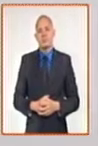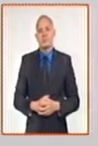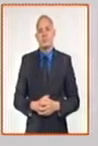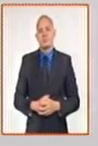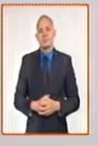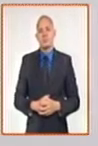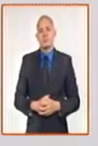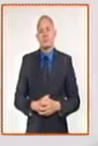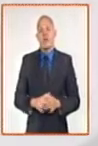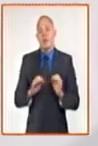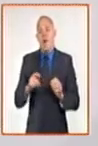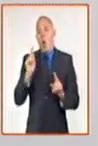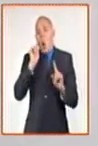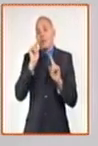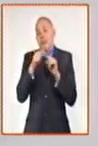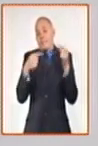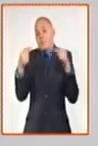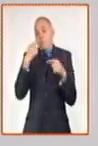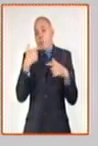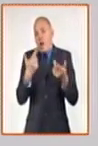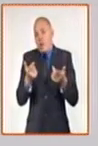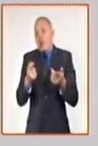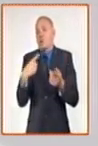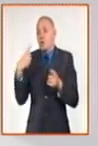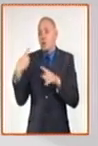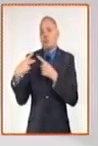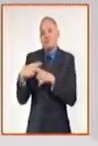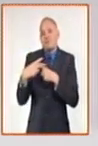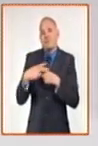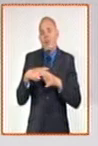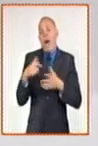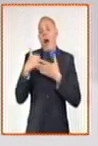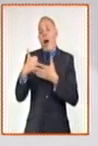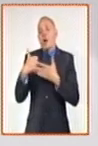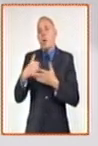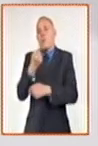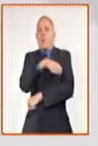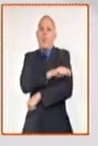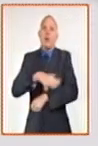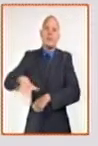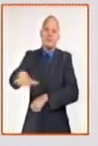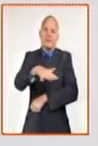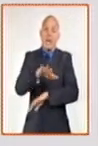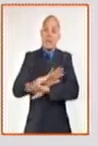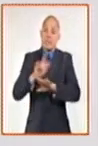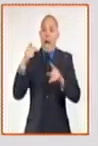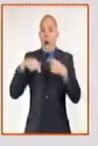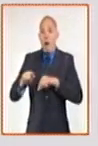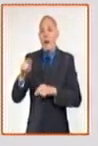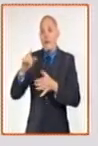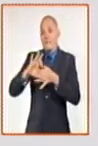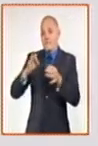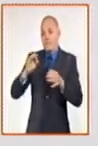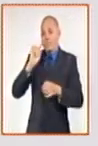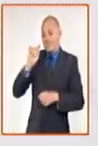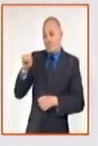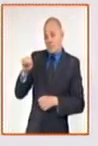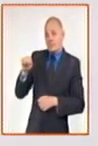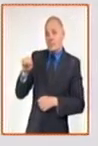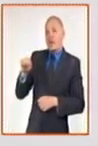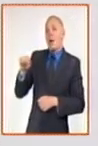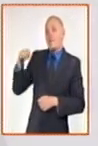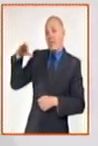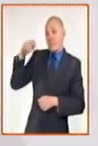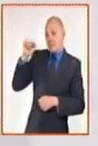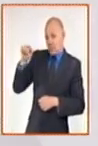al final es el objetivo fundamental, servir la carga. Tenemos una cobertura en Pinar del Río de 10.04, como explicó el